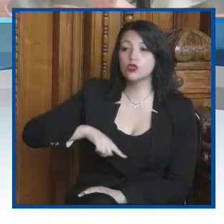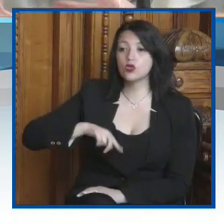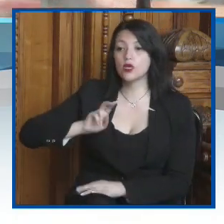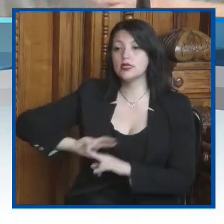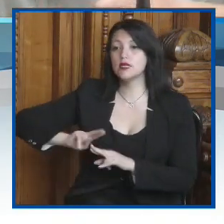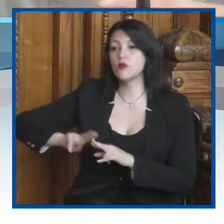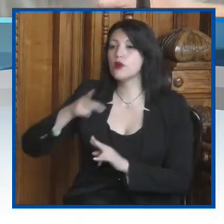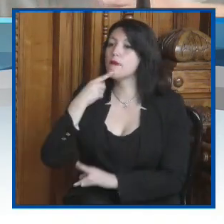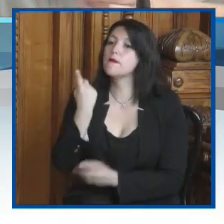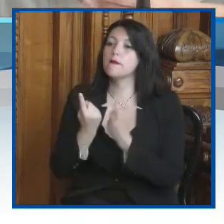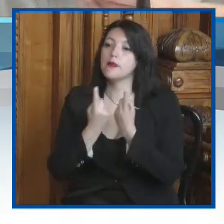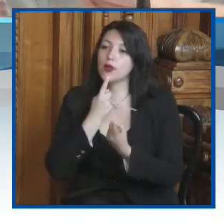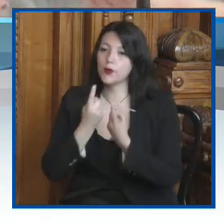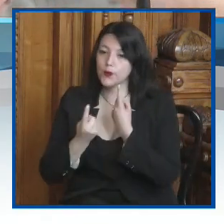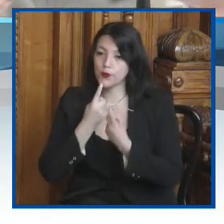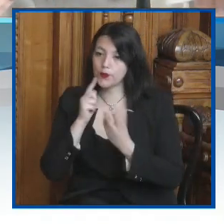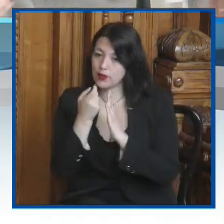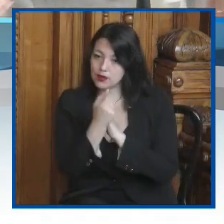fue hacer una encuesta.